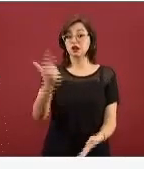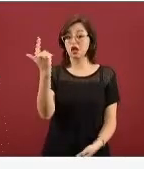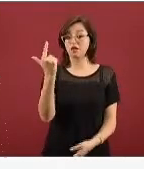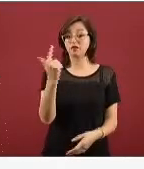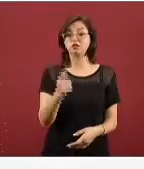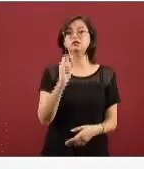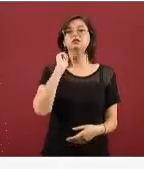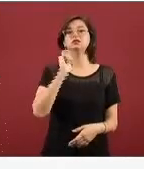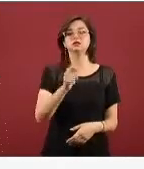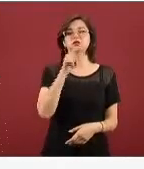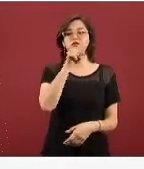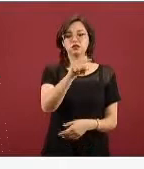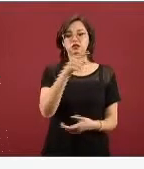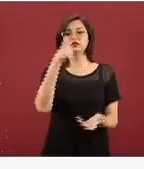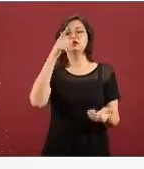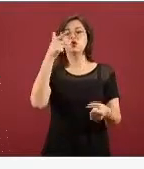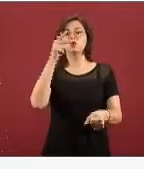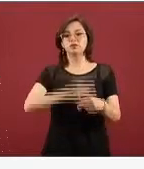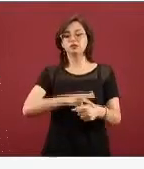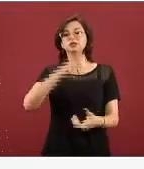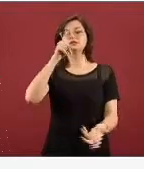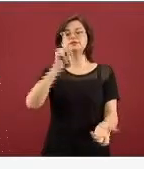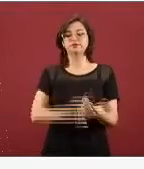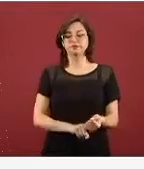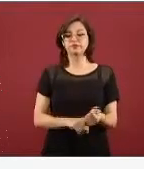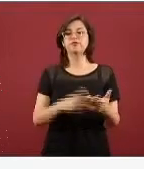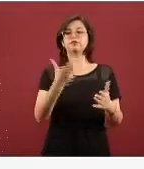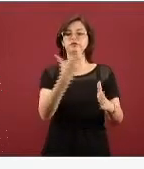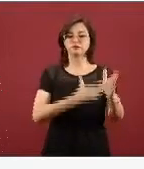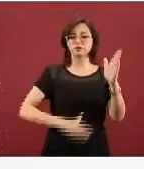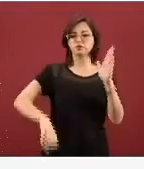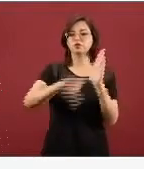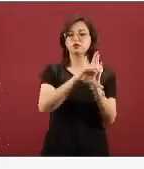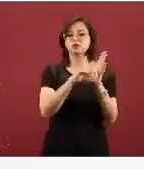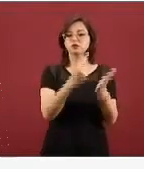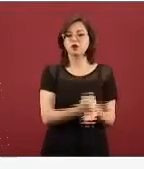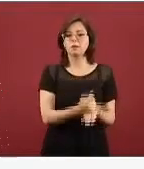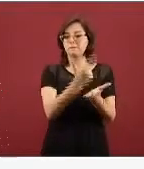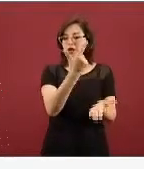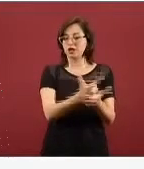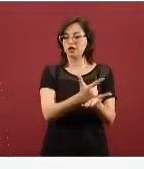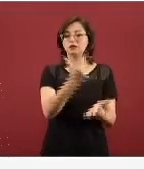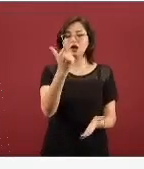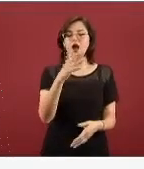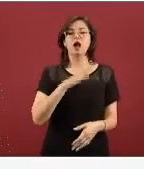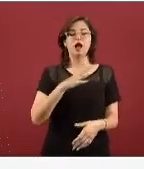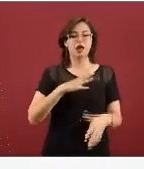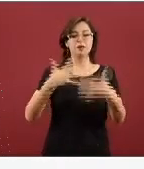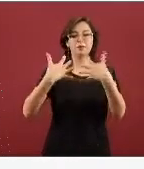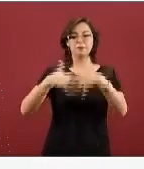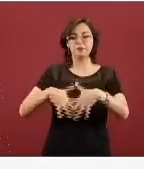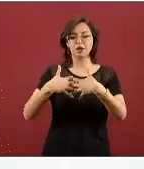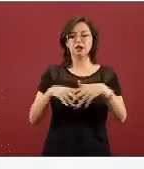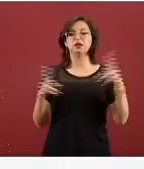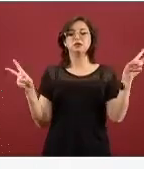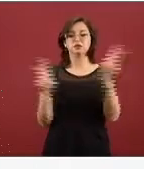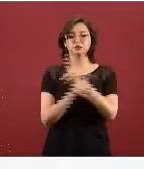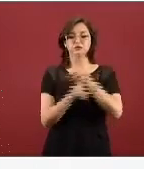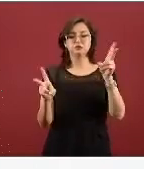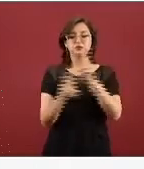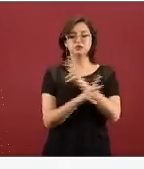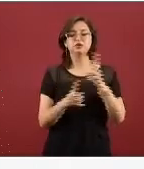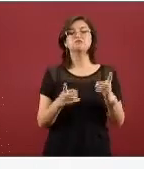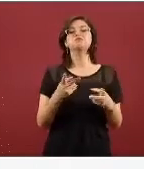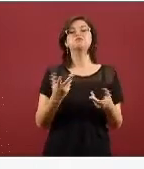esos hospitales tienen cuartos de terapia intensiva, tienen ventiladores como para darles